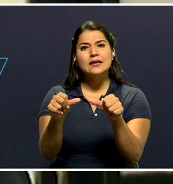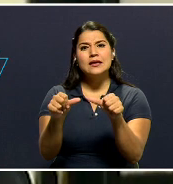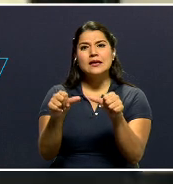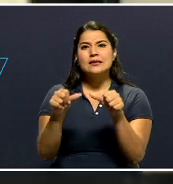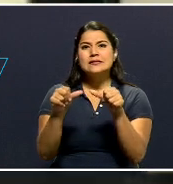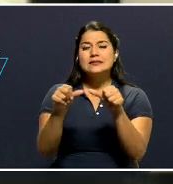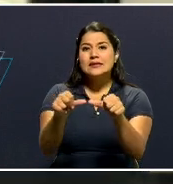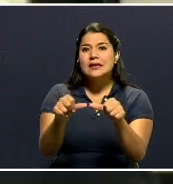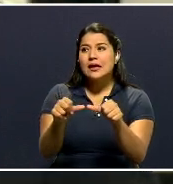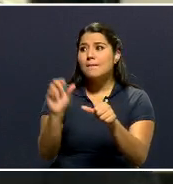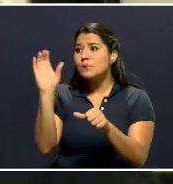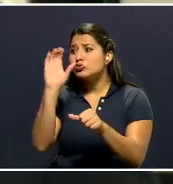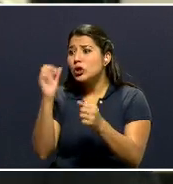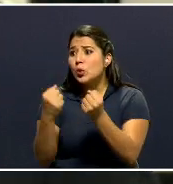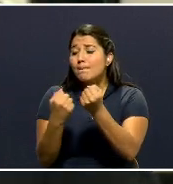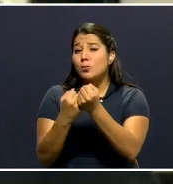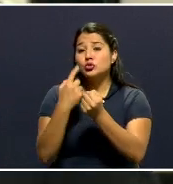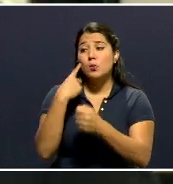otros partidos,